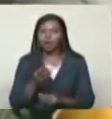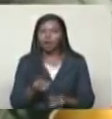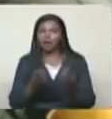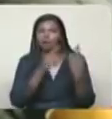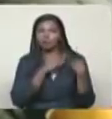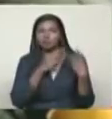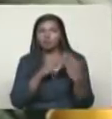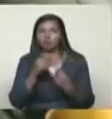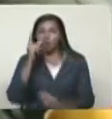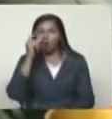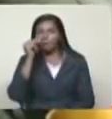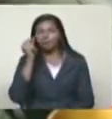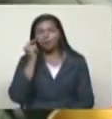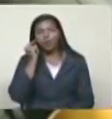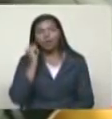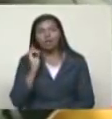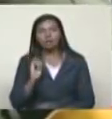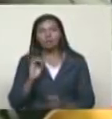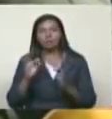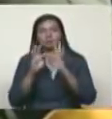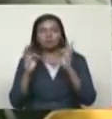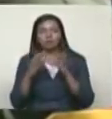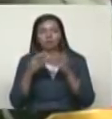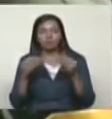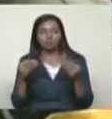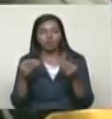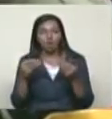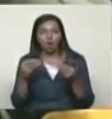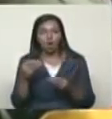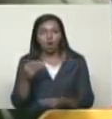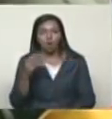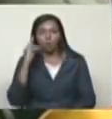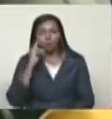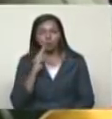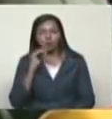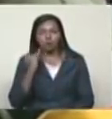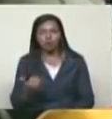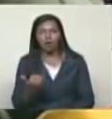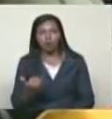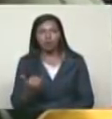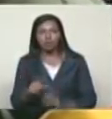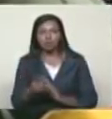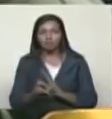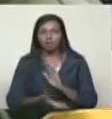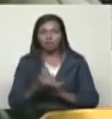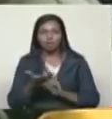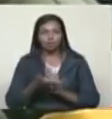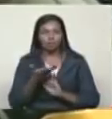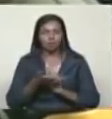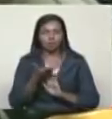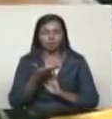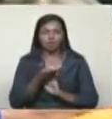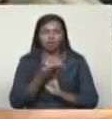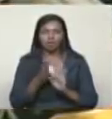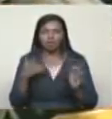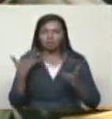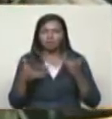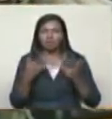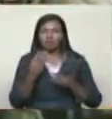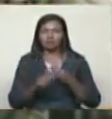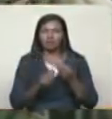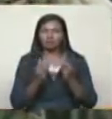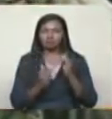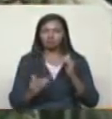y mujeres de la Fuerza Armada Nacional Bolivariana en este importante y destacado acto que